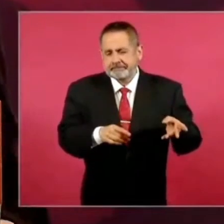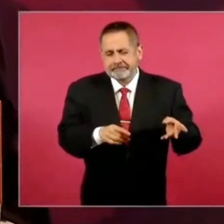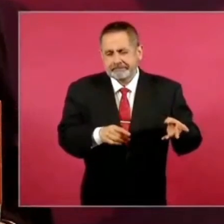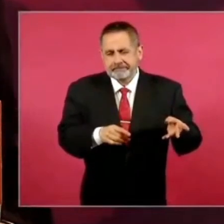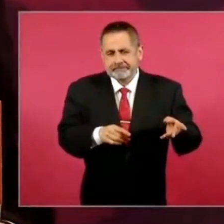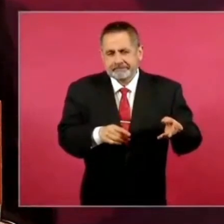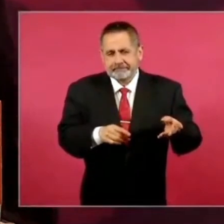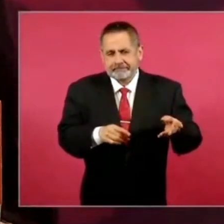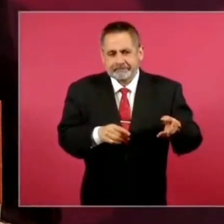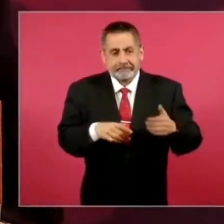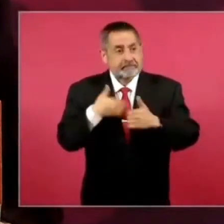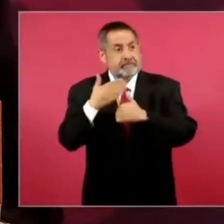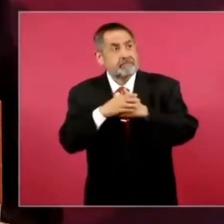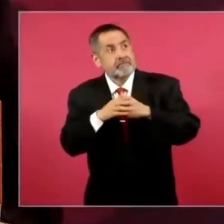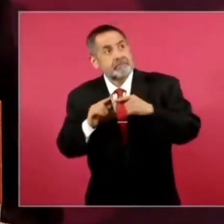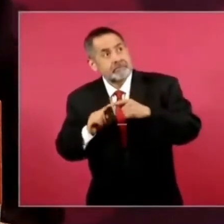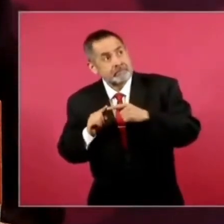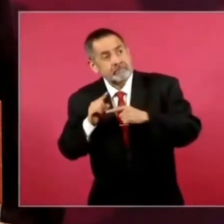a otro planeta,